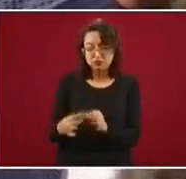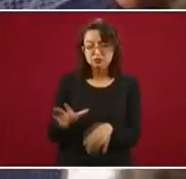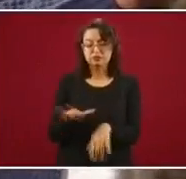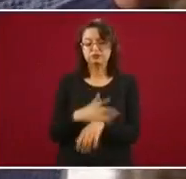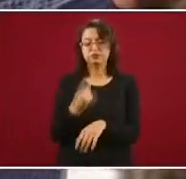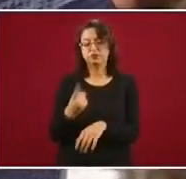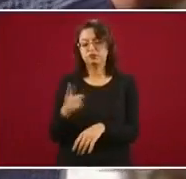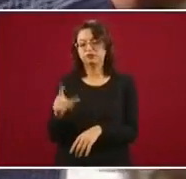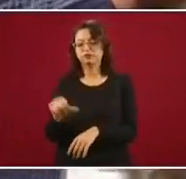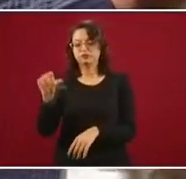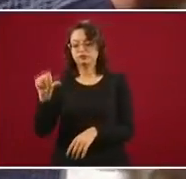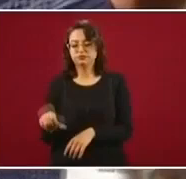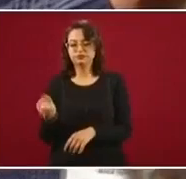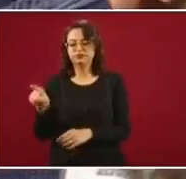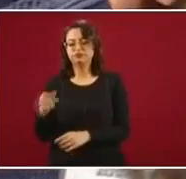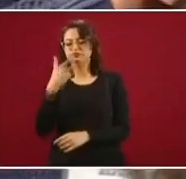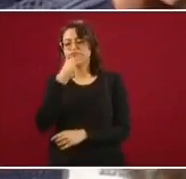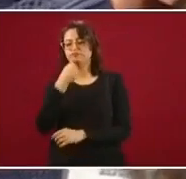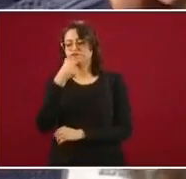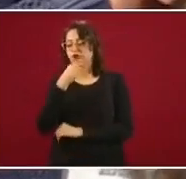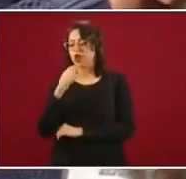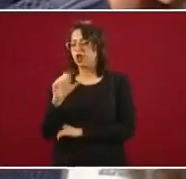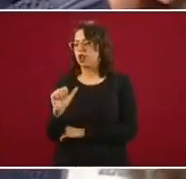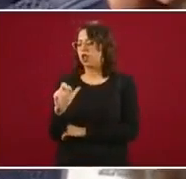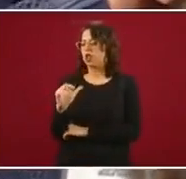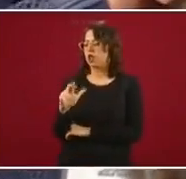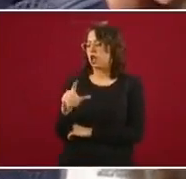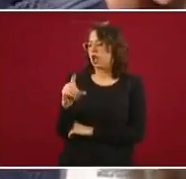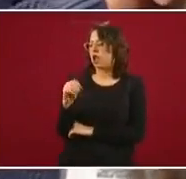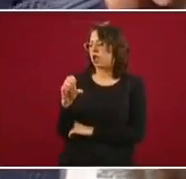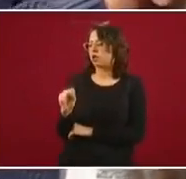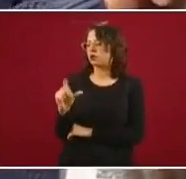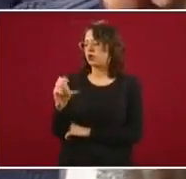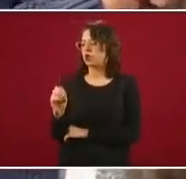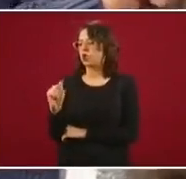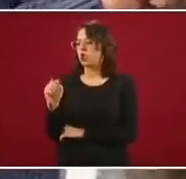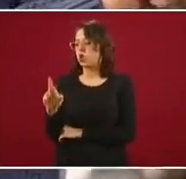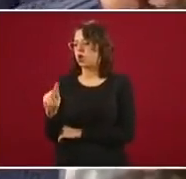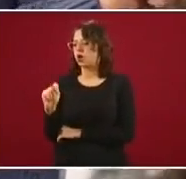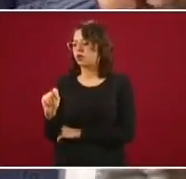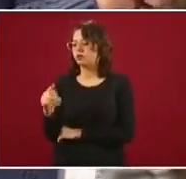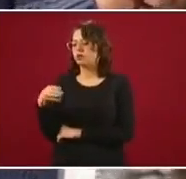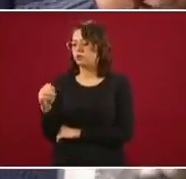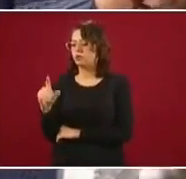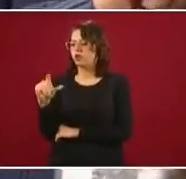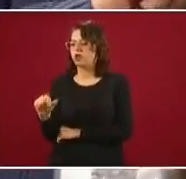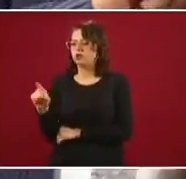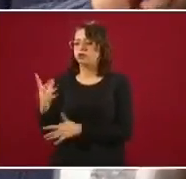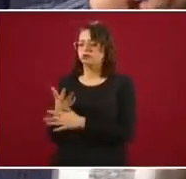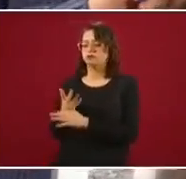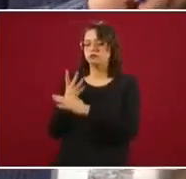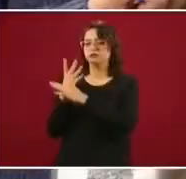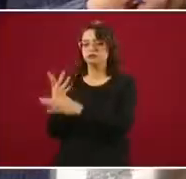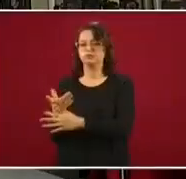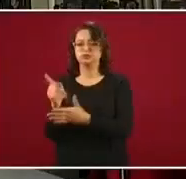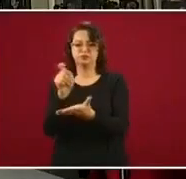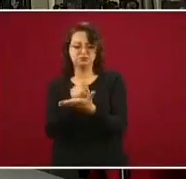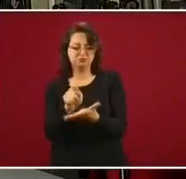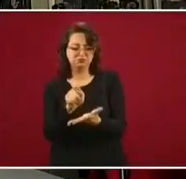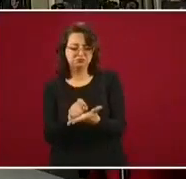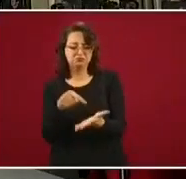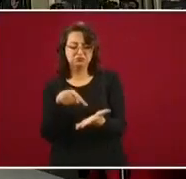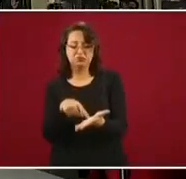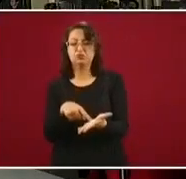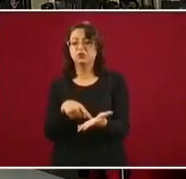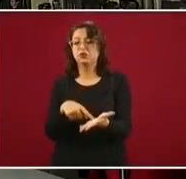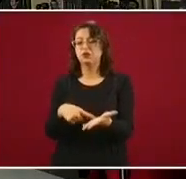Mola, esto no está ocurriendo porque se está dando o se está tomando como una receta el surtimiento total de solamente